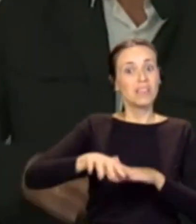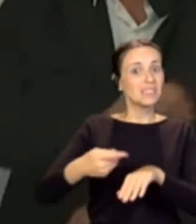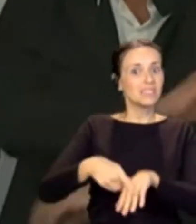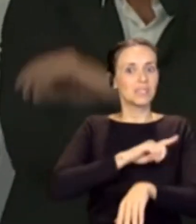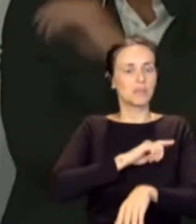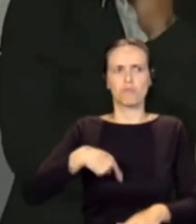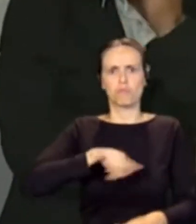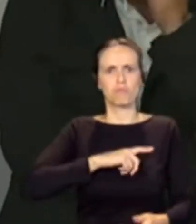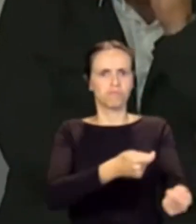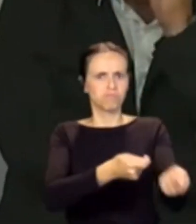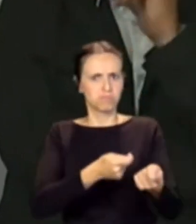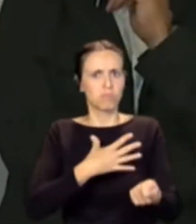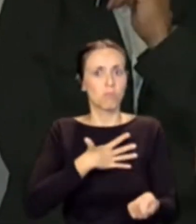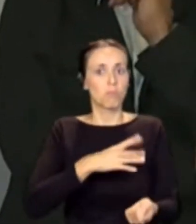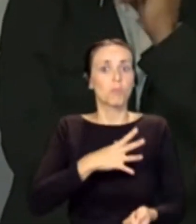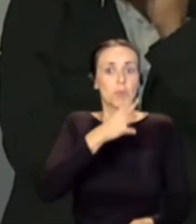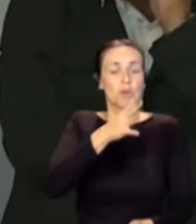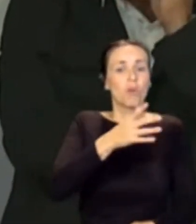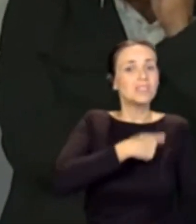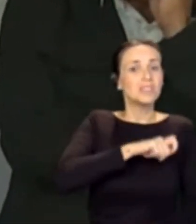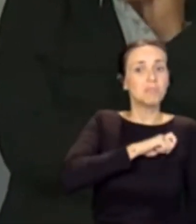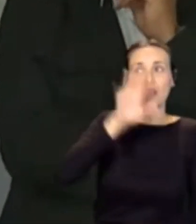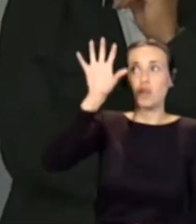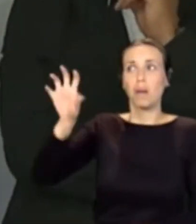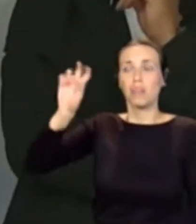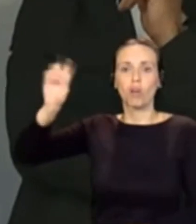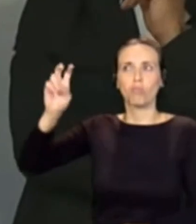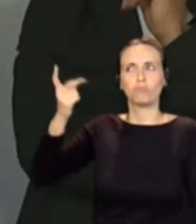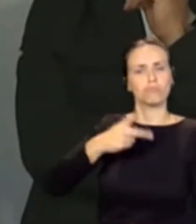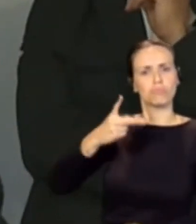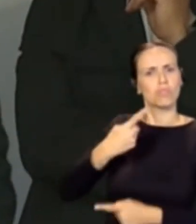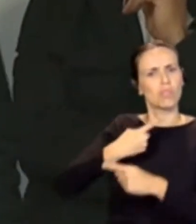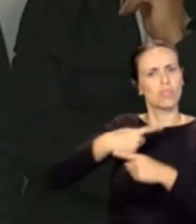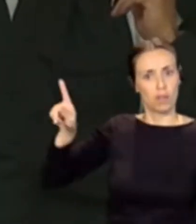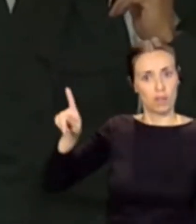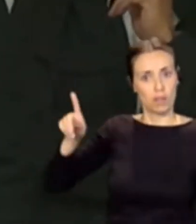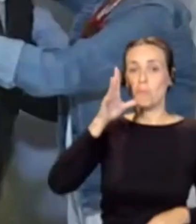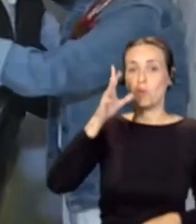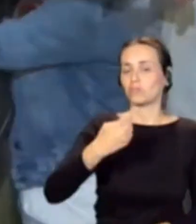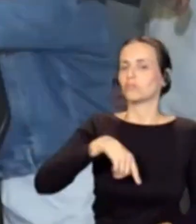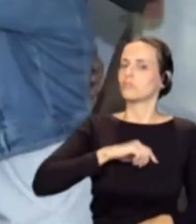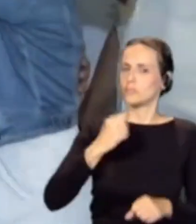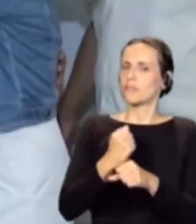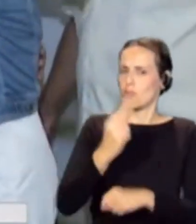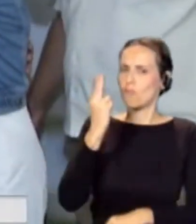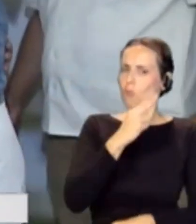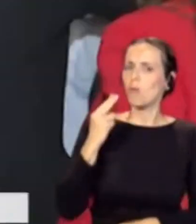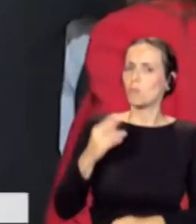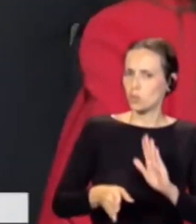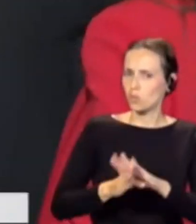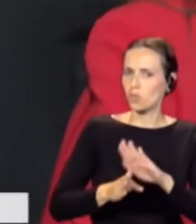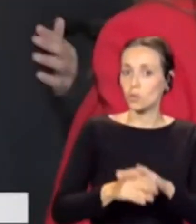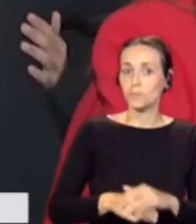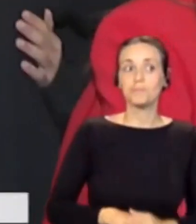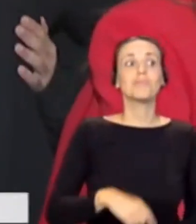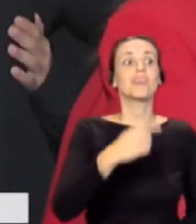no es en España lo que es en muchos Estados miembros de la Unión Europea, y nos comprometemos a hacer ese trabajo en lo sucesivo. Aseguran que van a ser fieles a su palabra